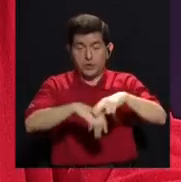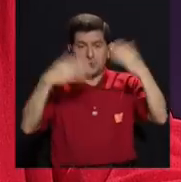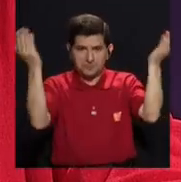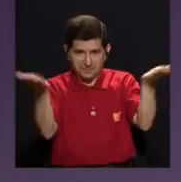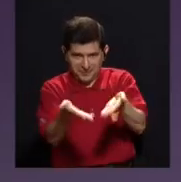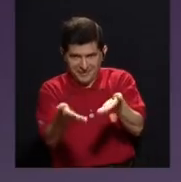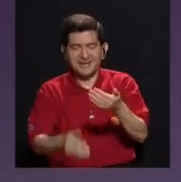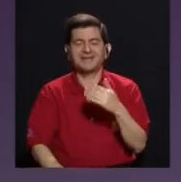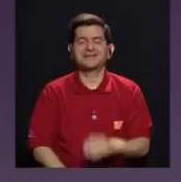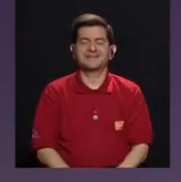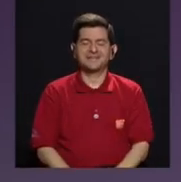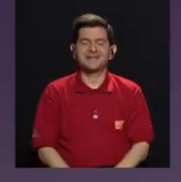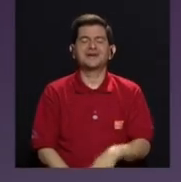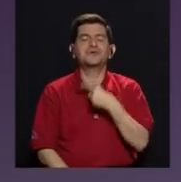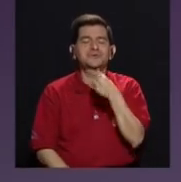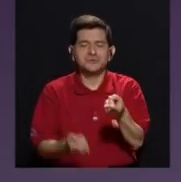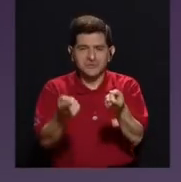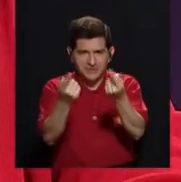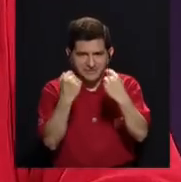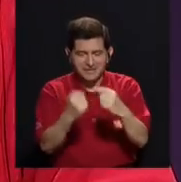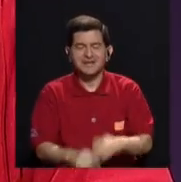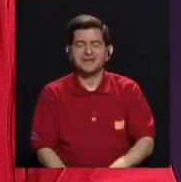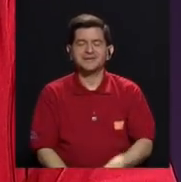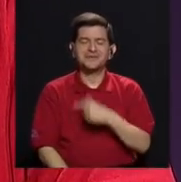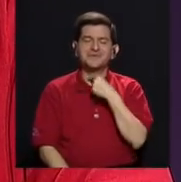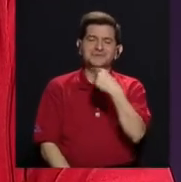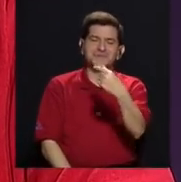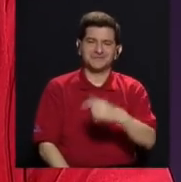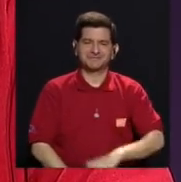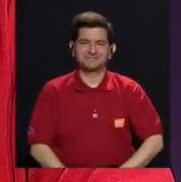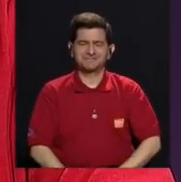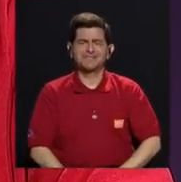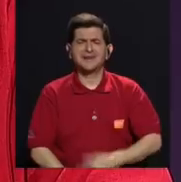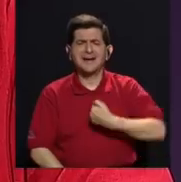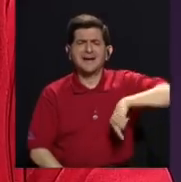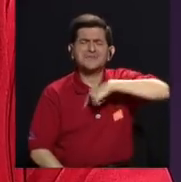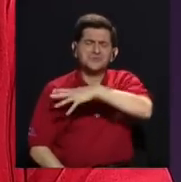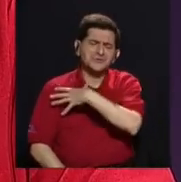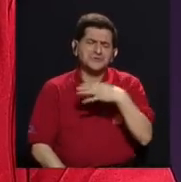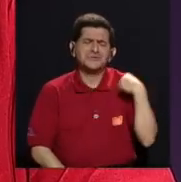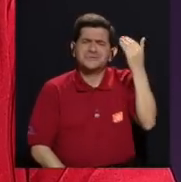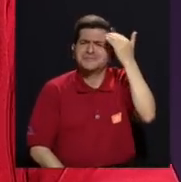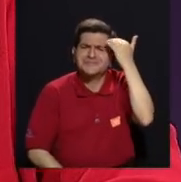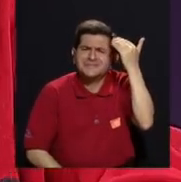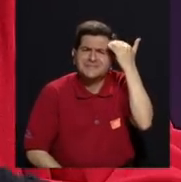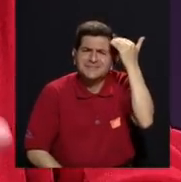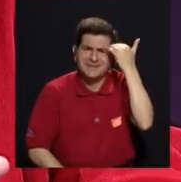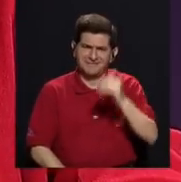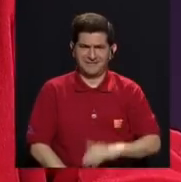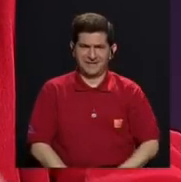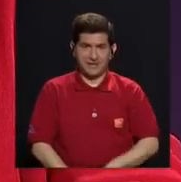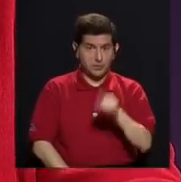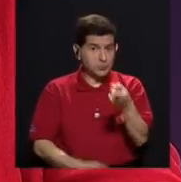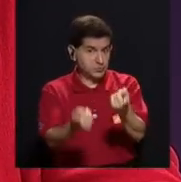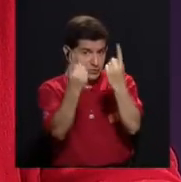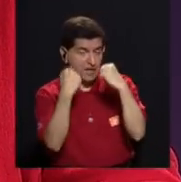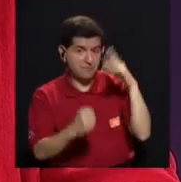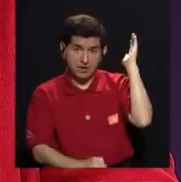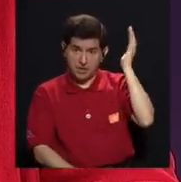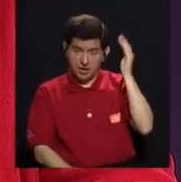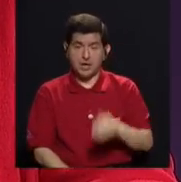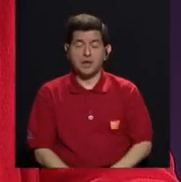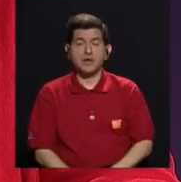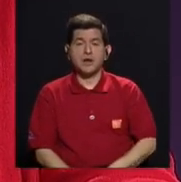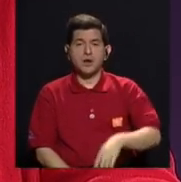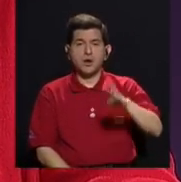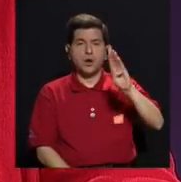barberá de nuestro gusto de tenerte acá nos gustaría conocer barbara más bueno pues vinisteis a exponer sobre la